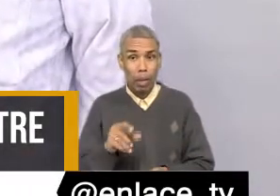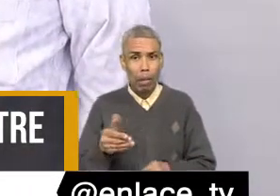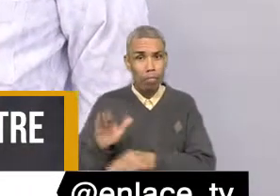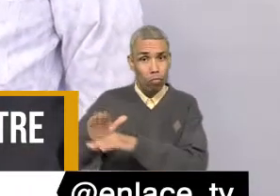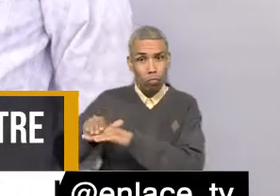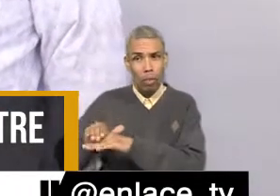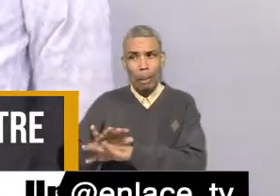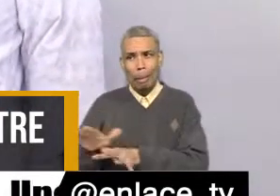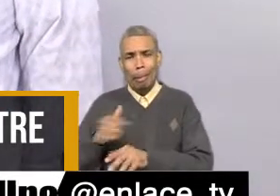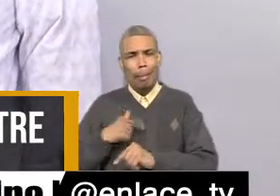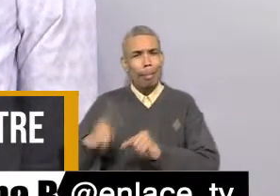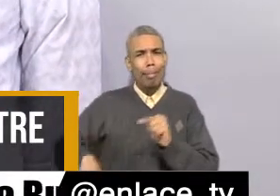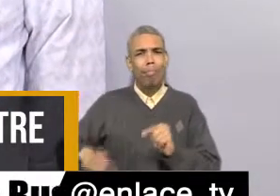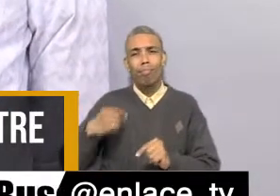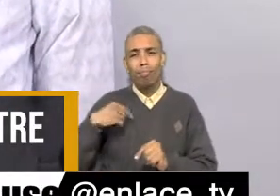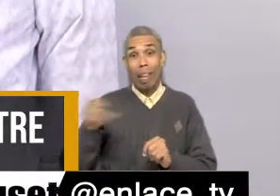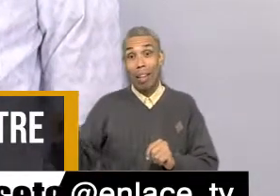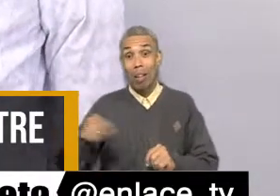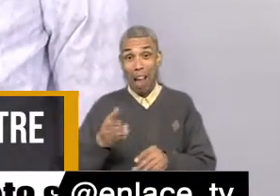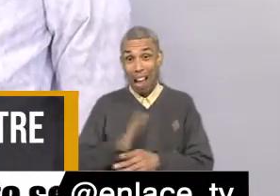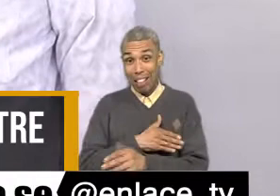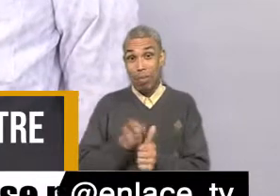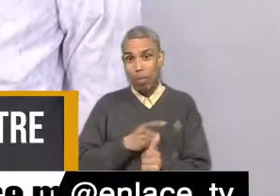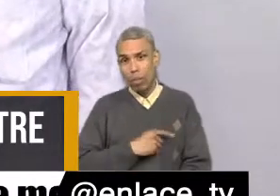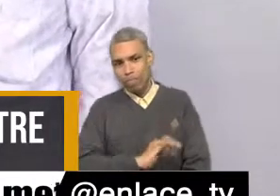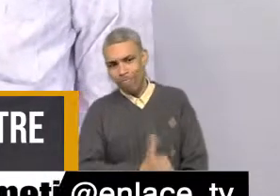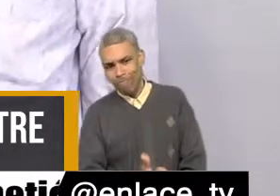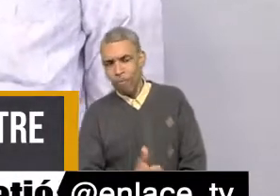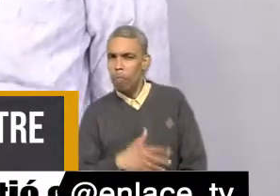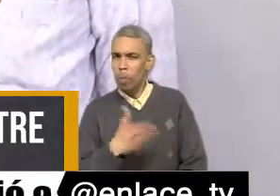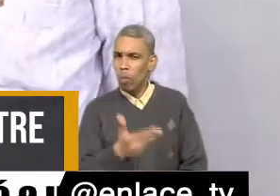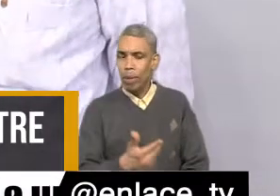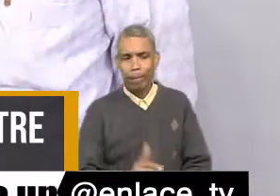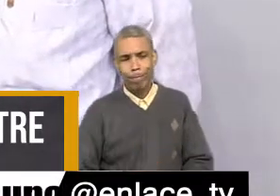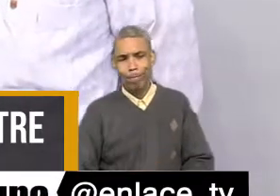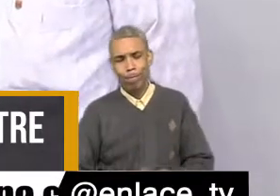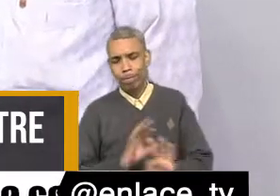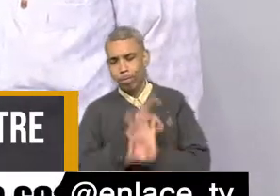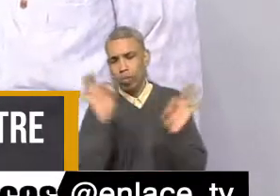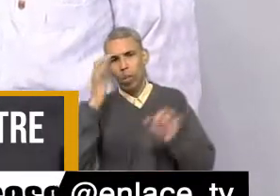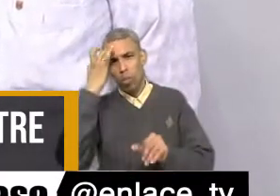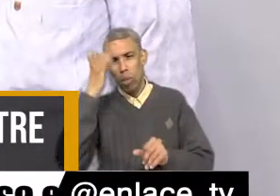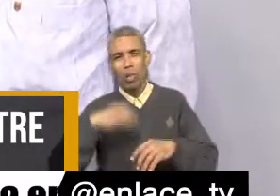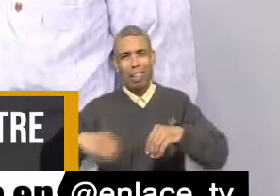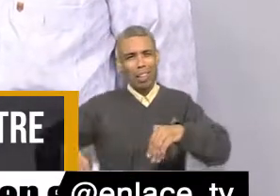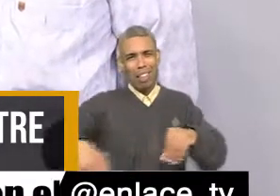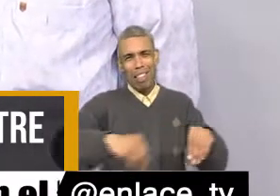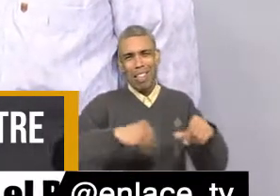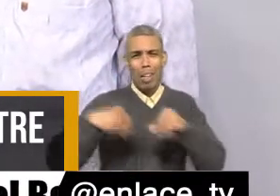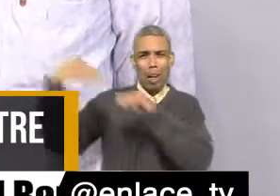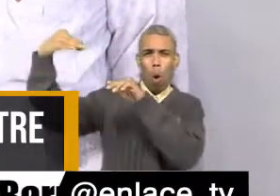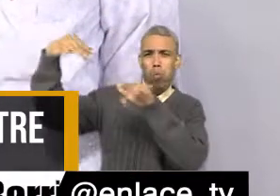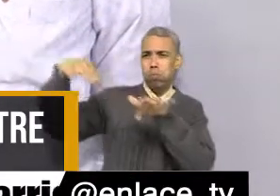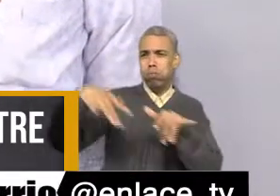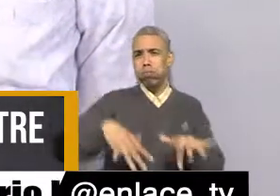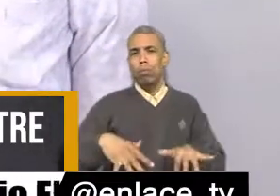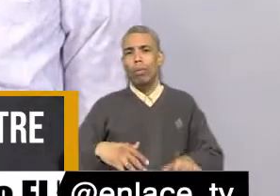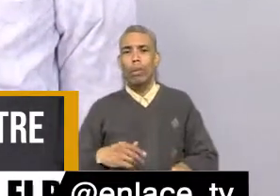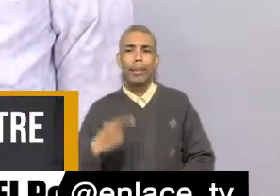de la vía nos imposibilitó el tema. Entonces, deportistas se tuvieron que quedar en el trancón y pues eso no pudieron ingresar,